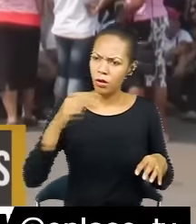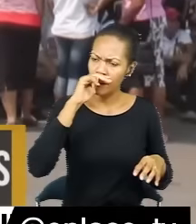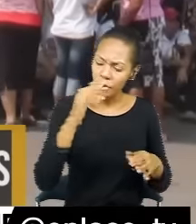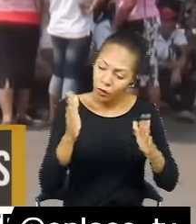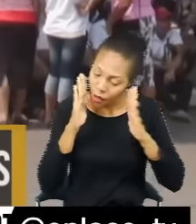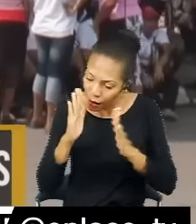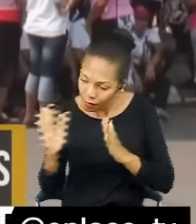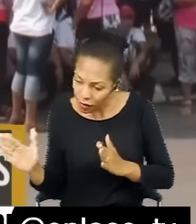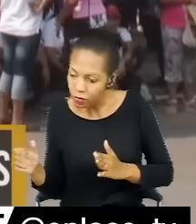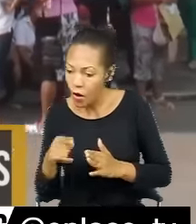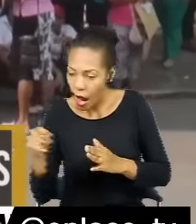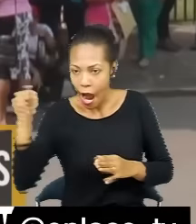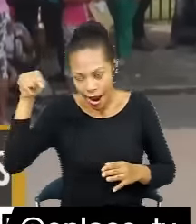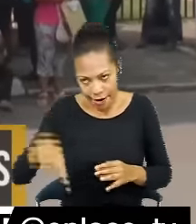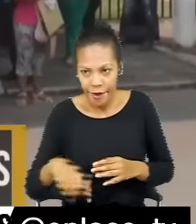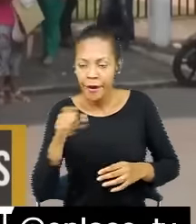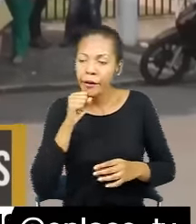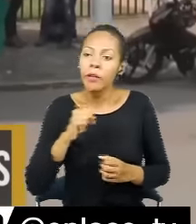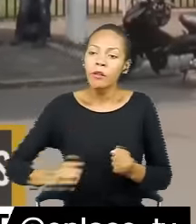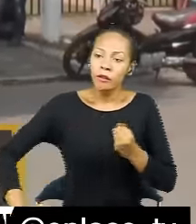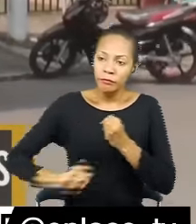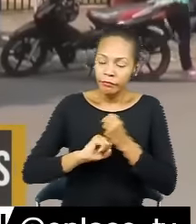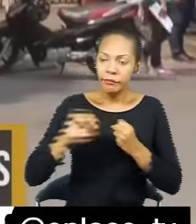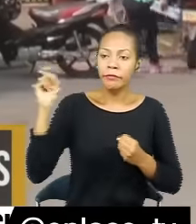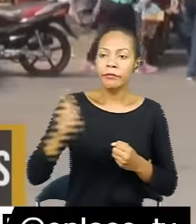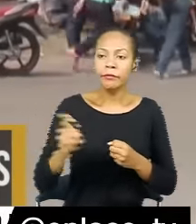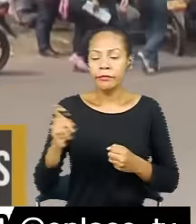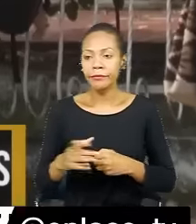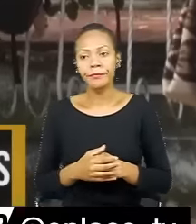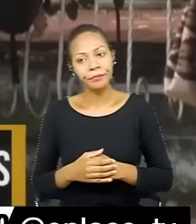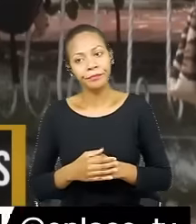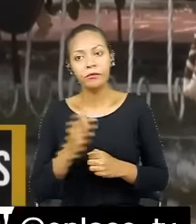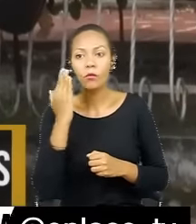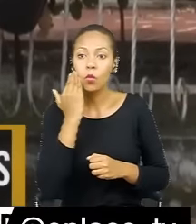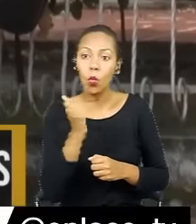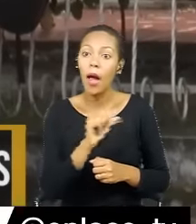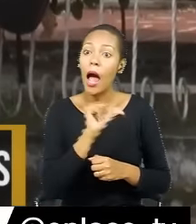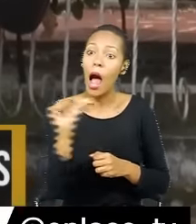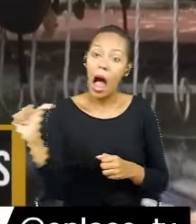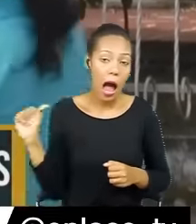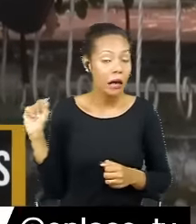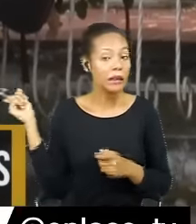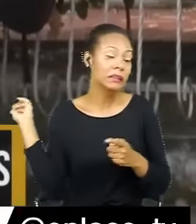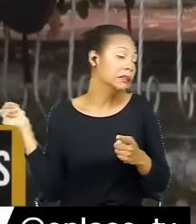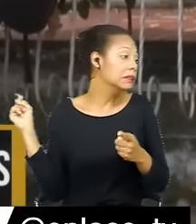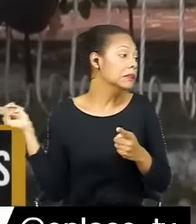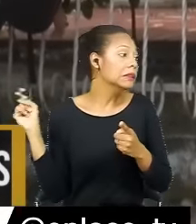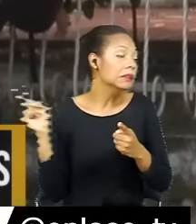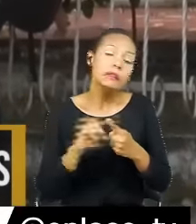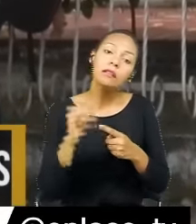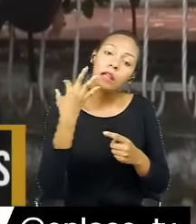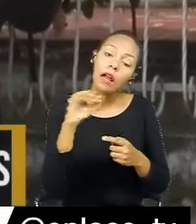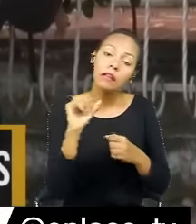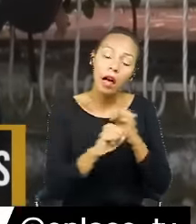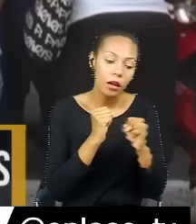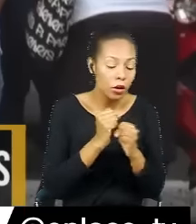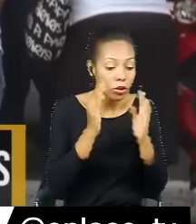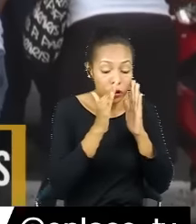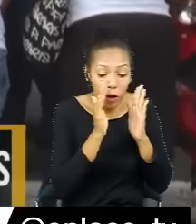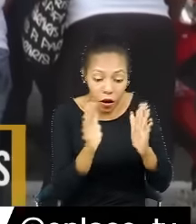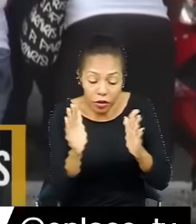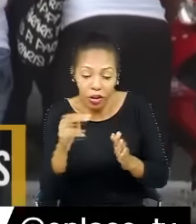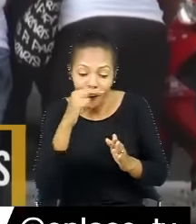el sindicato Sintras y Obi que en la mayoría de los casos, mujeres han trabajado por más de 30 años al servicio de niños, niñas y